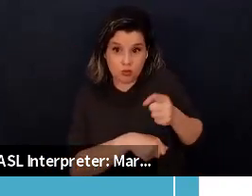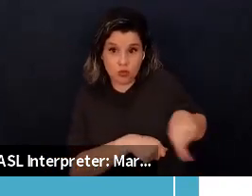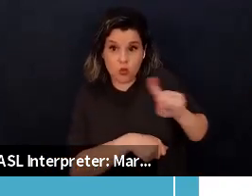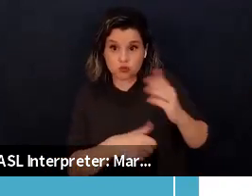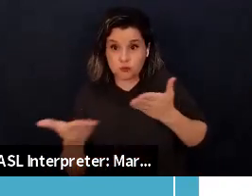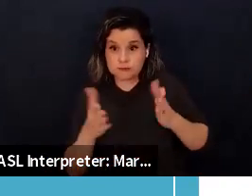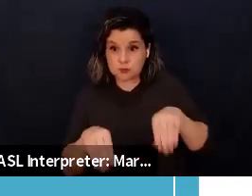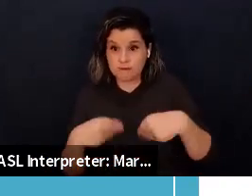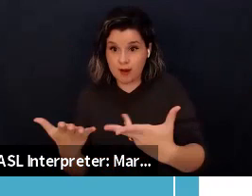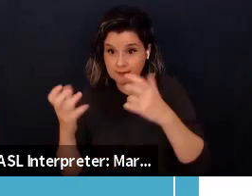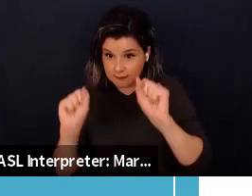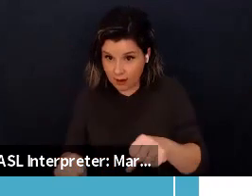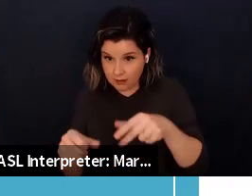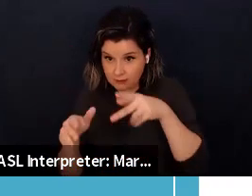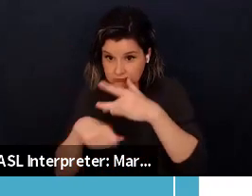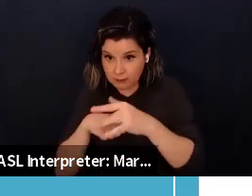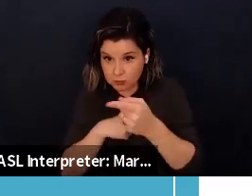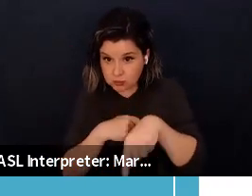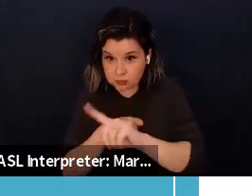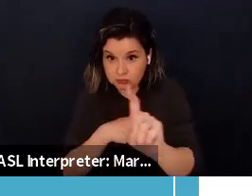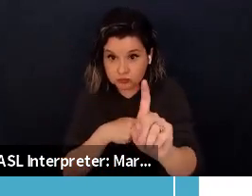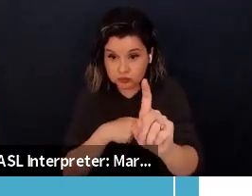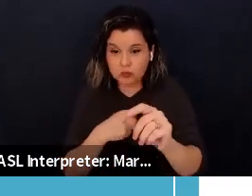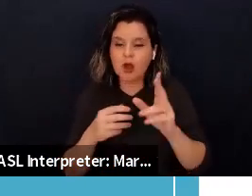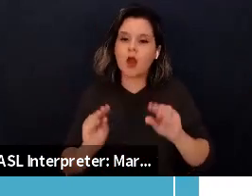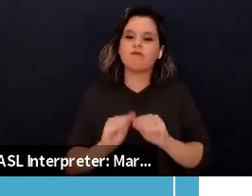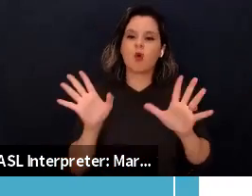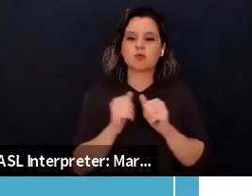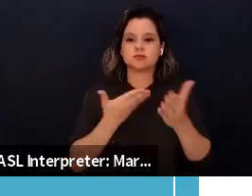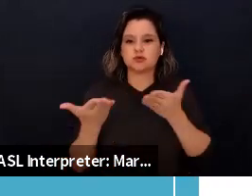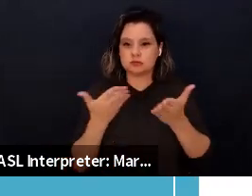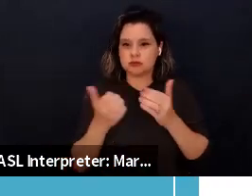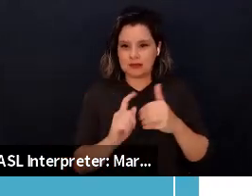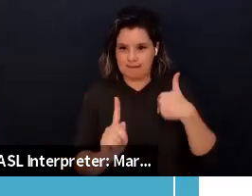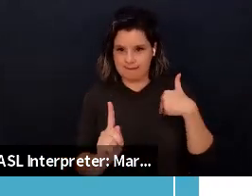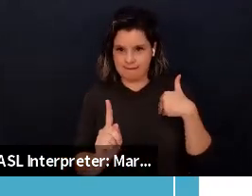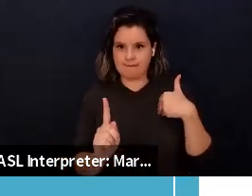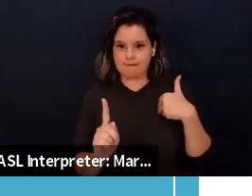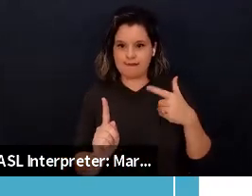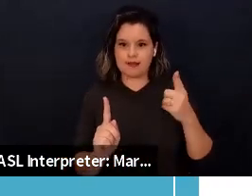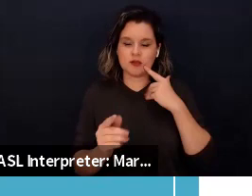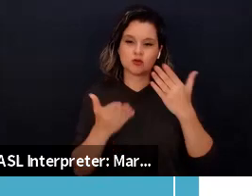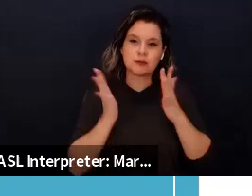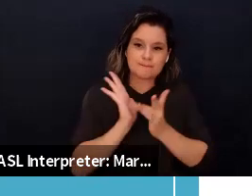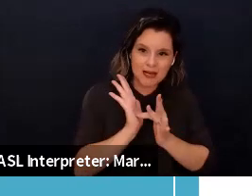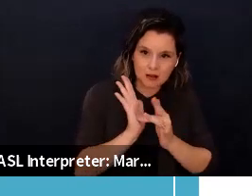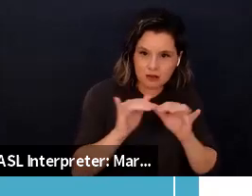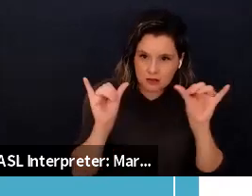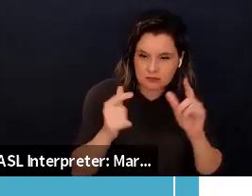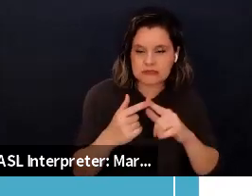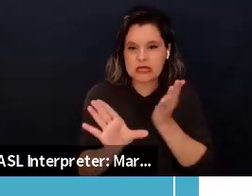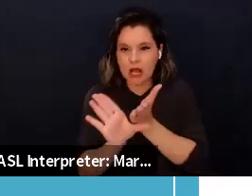servicios. Y claro que los servicios que tienen de servicios médicos y